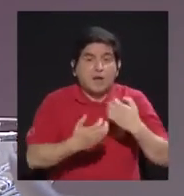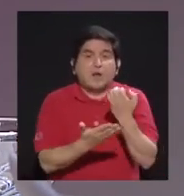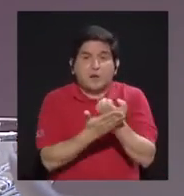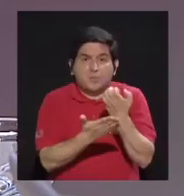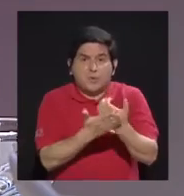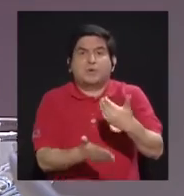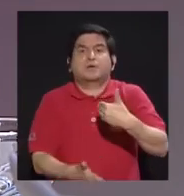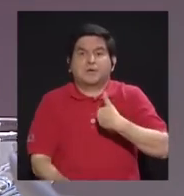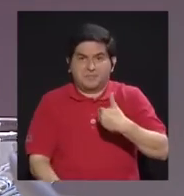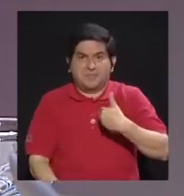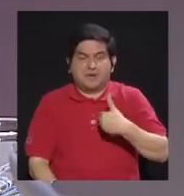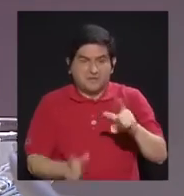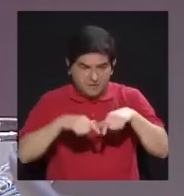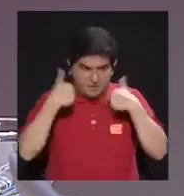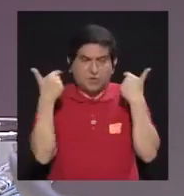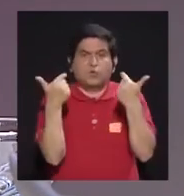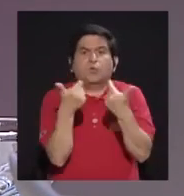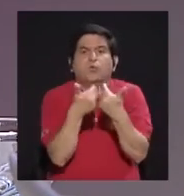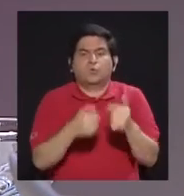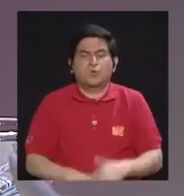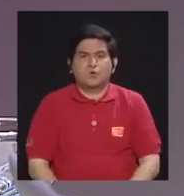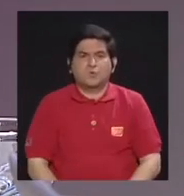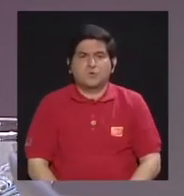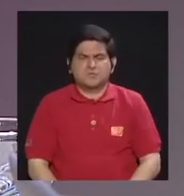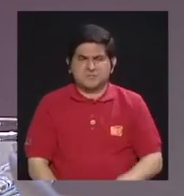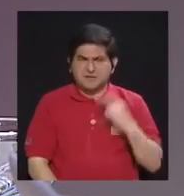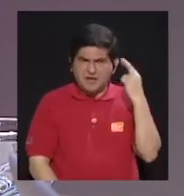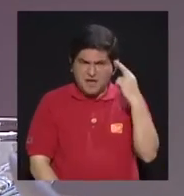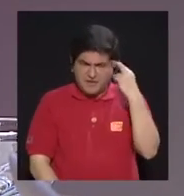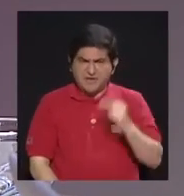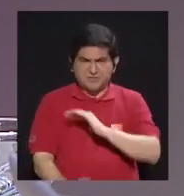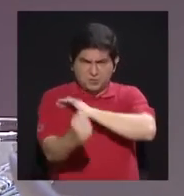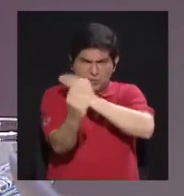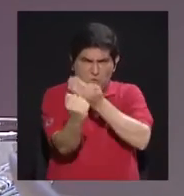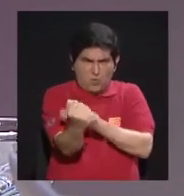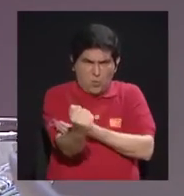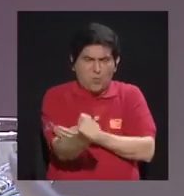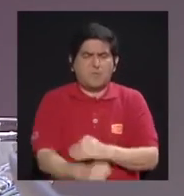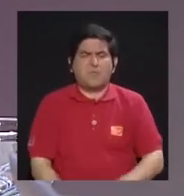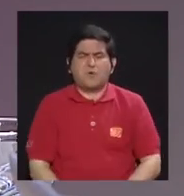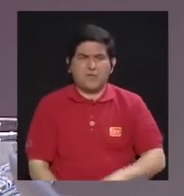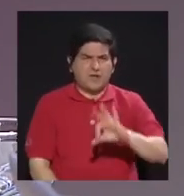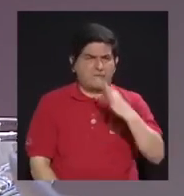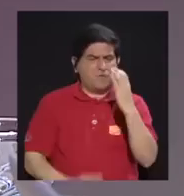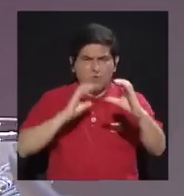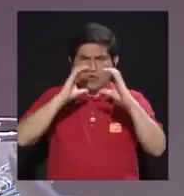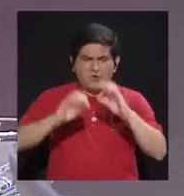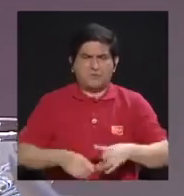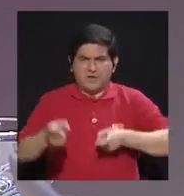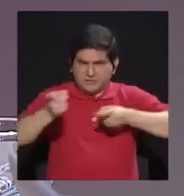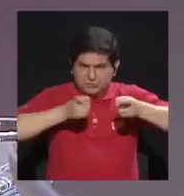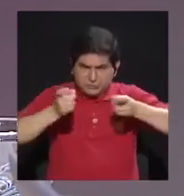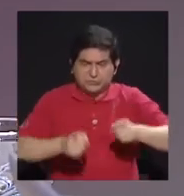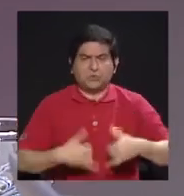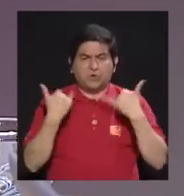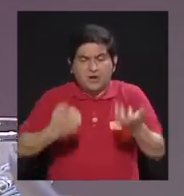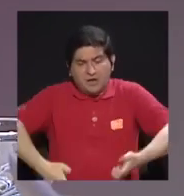están sometidos estos grupos ante una invasión de poder de medios de comunicación como el que